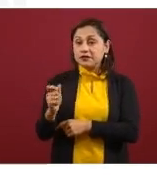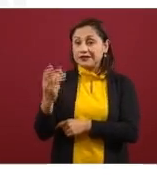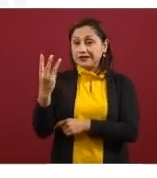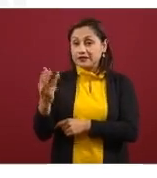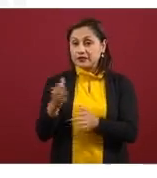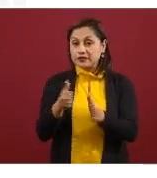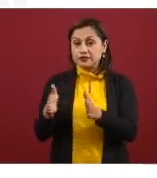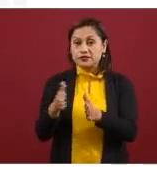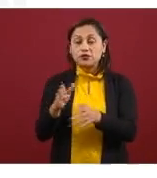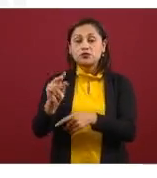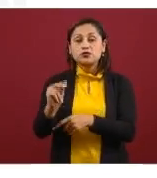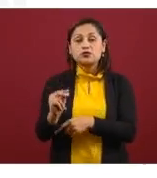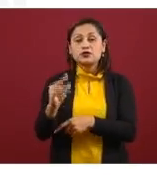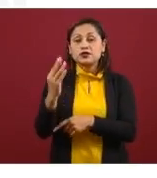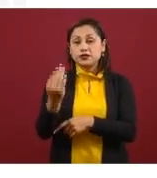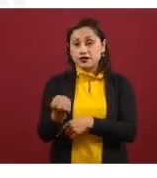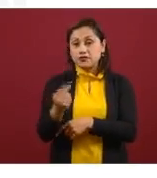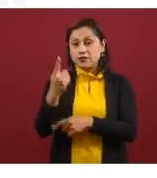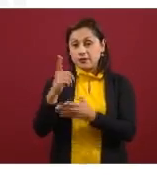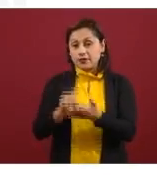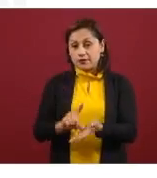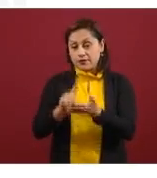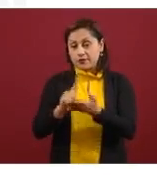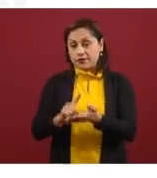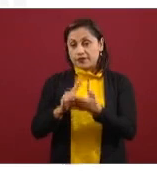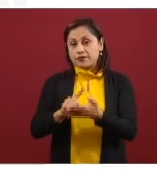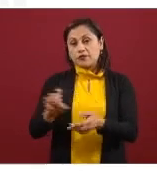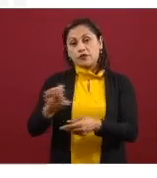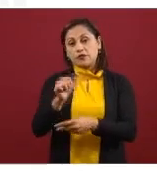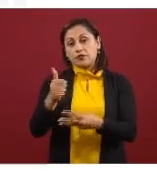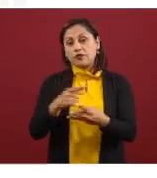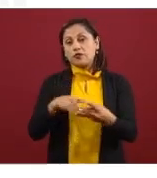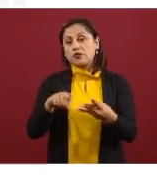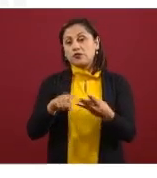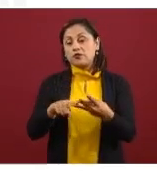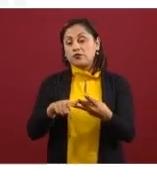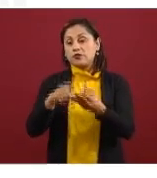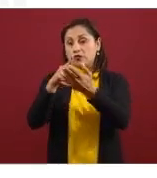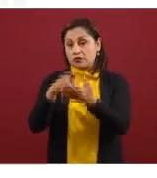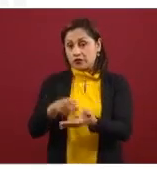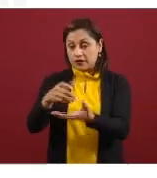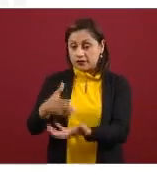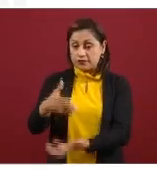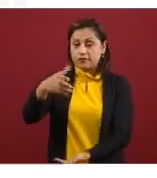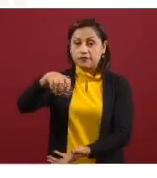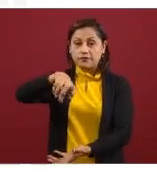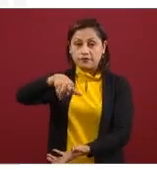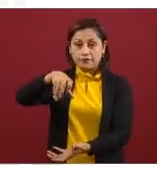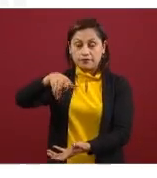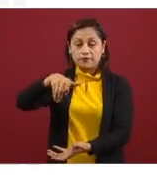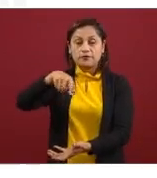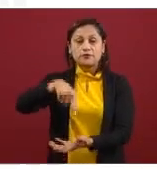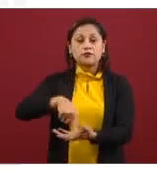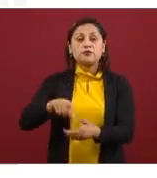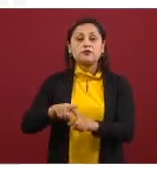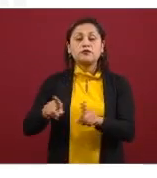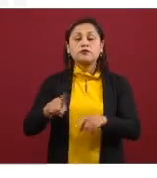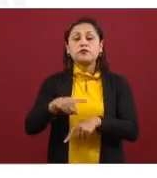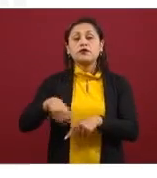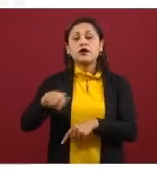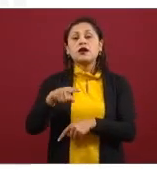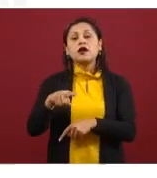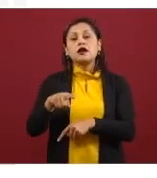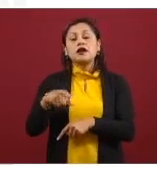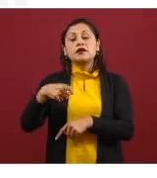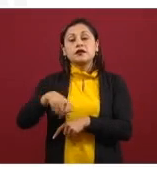de 1.89 por litro. Mientras por kilo en cilindros, el más caro en Chetumal, Quintana Roo,